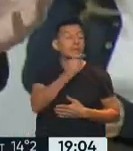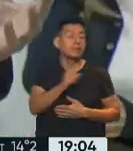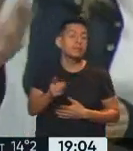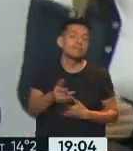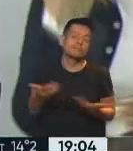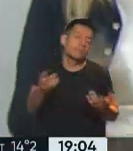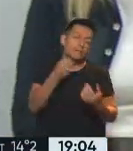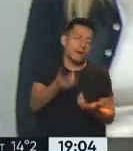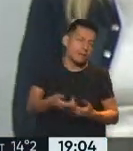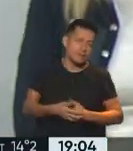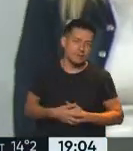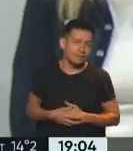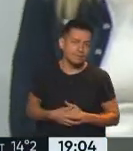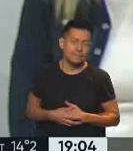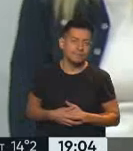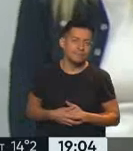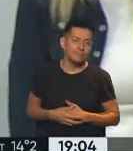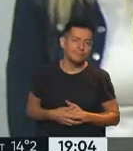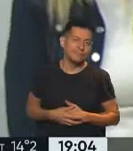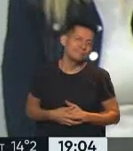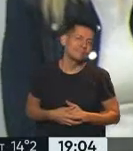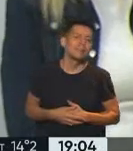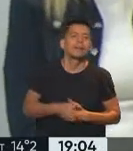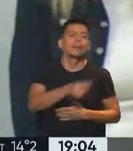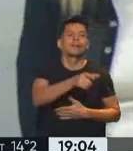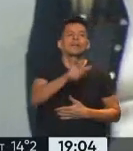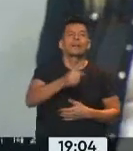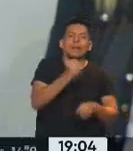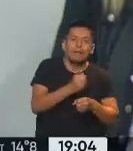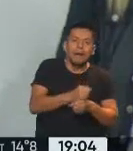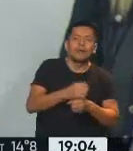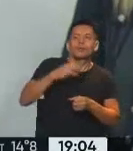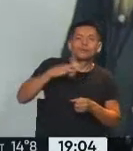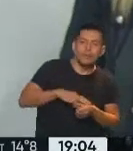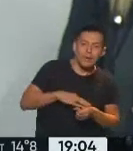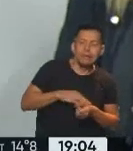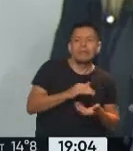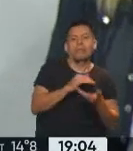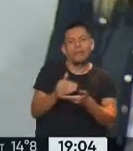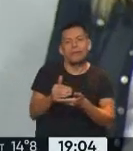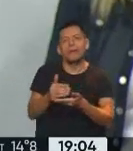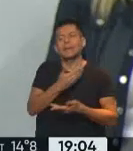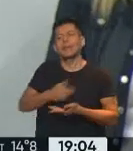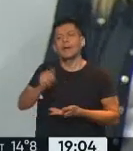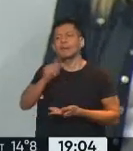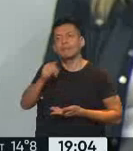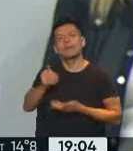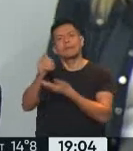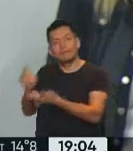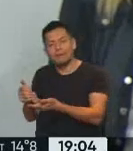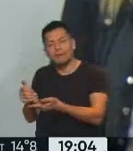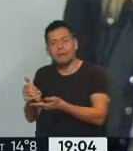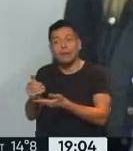miren qué fácil. El laburante pone el salario, el Estado pone el ATP y ahora que hay que frenar